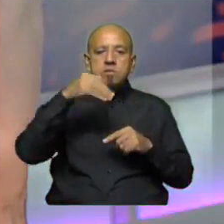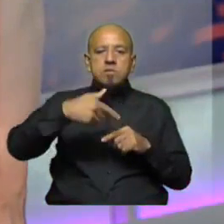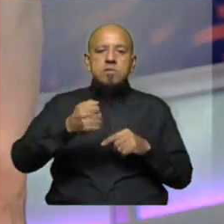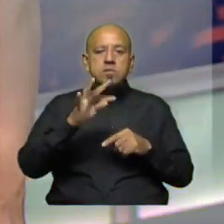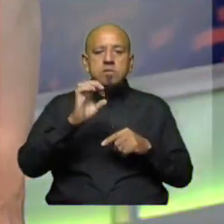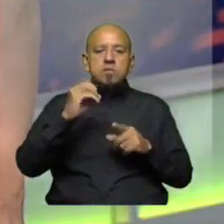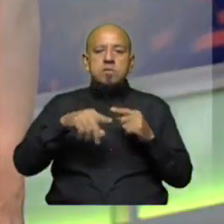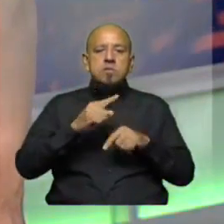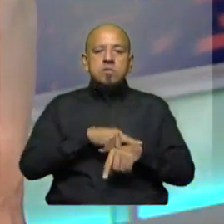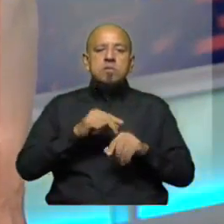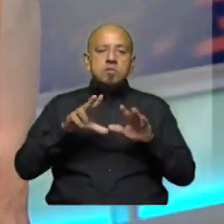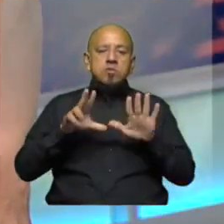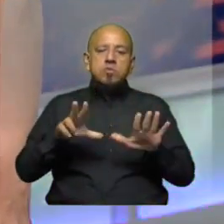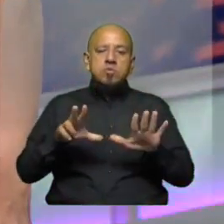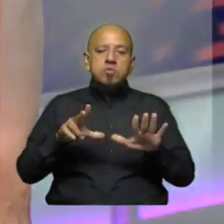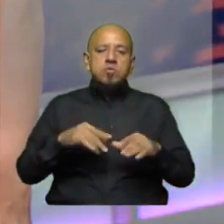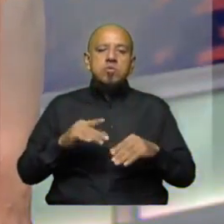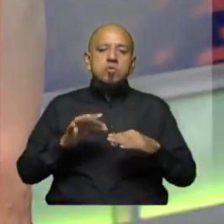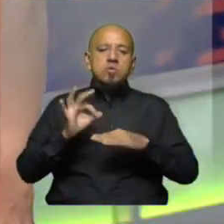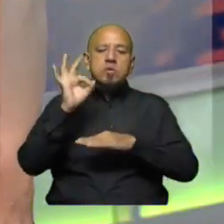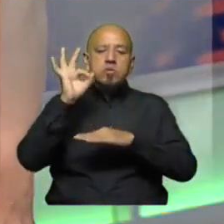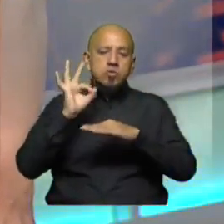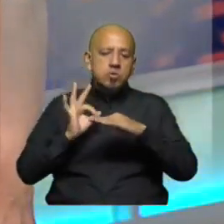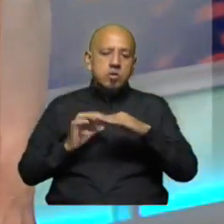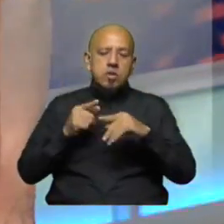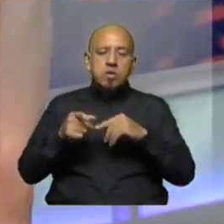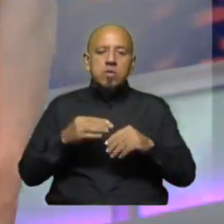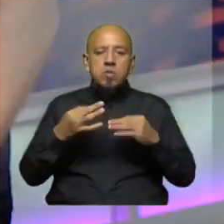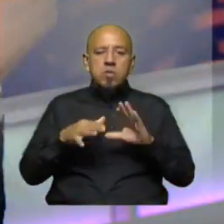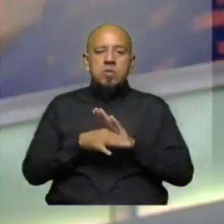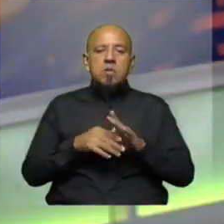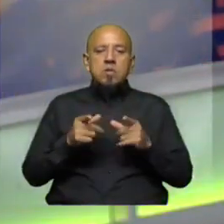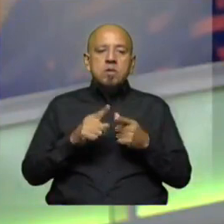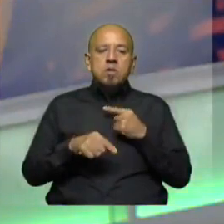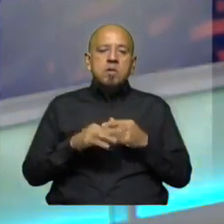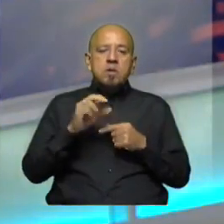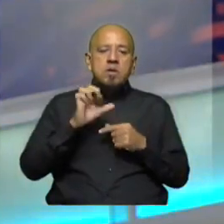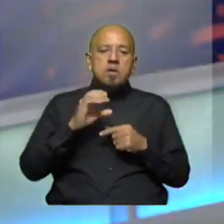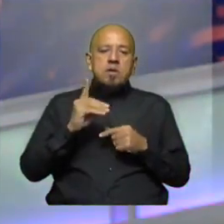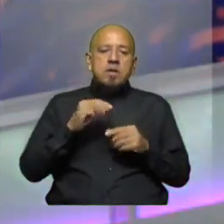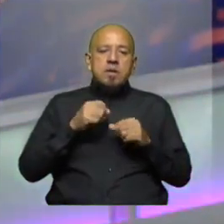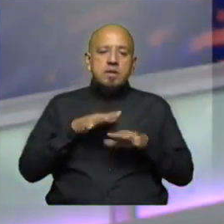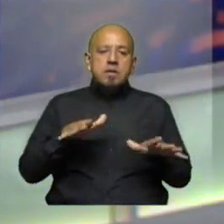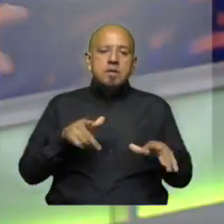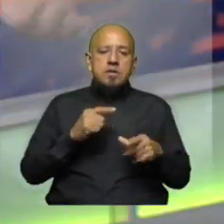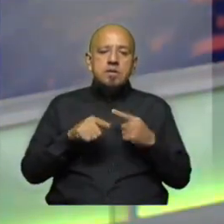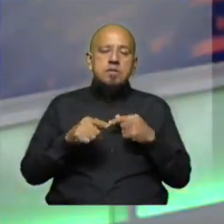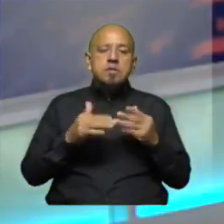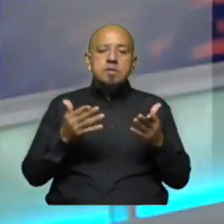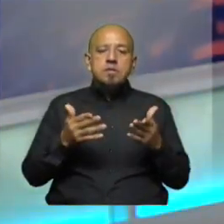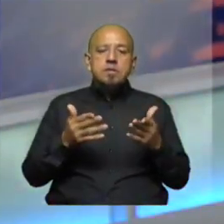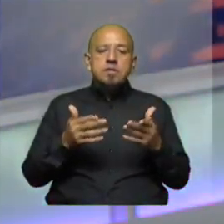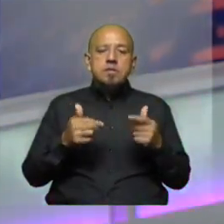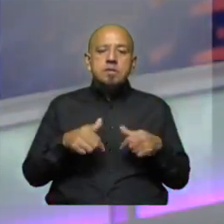las 20 horas, ahí cuando está bajando el sol. Qué maravilla, sí, divino. Entradas en ticket. Exacto. A disfrutar de la Tabaré. Y bueno,